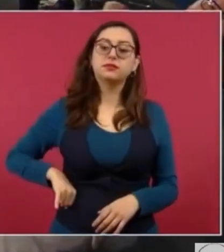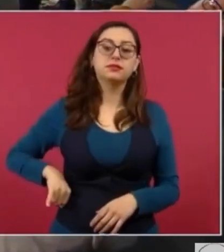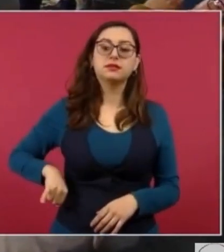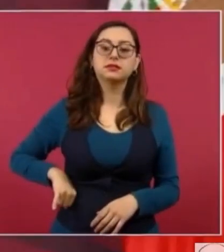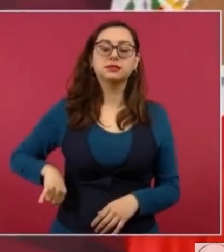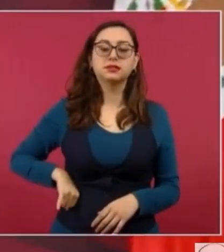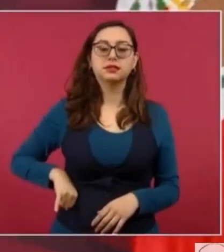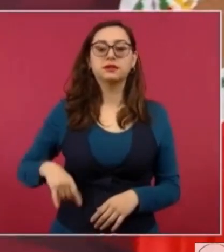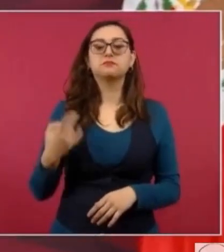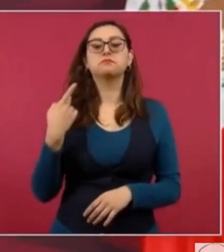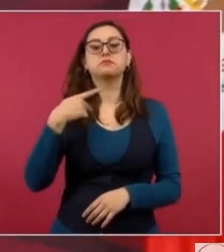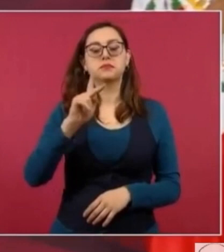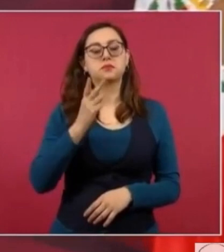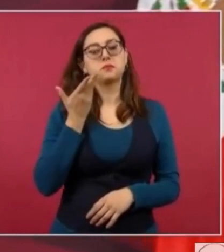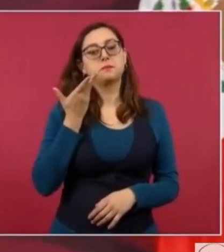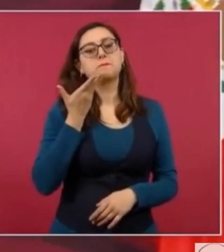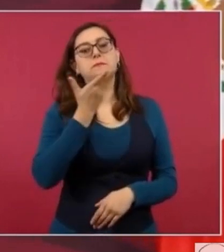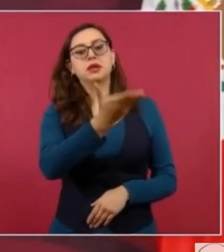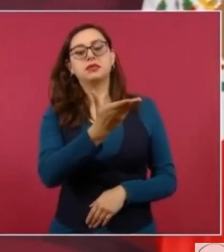pero en serie,